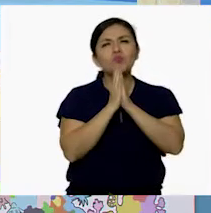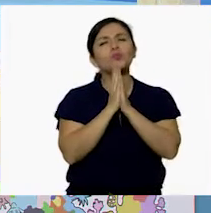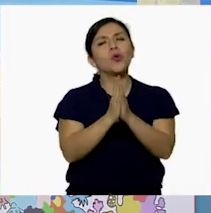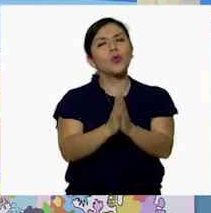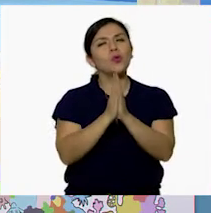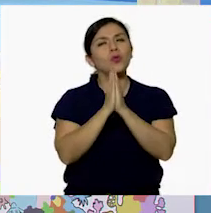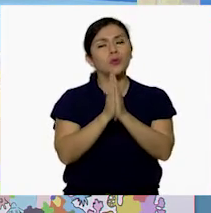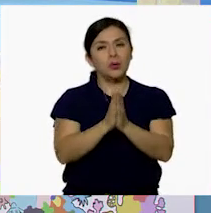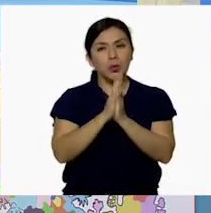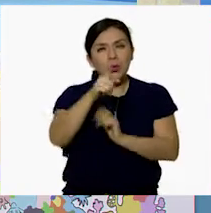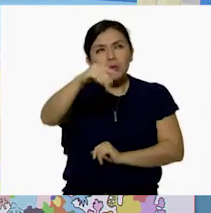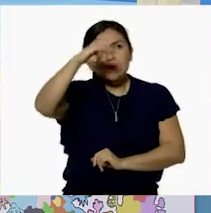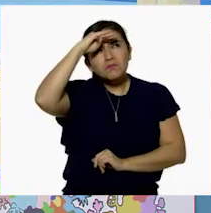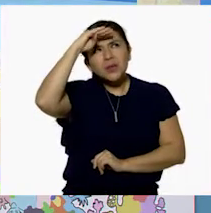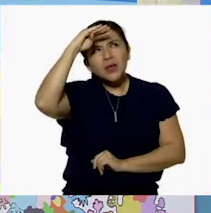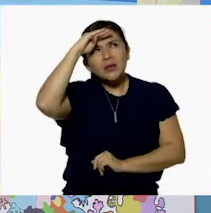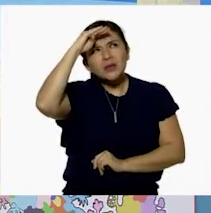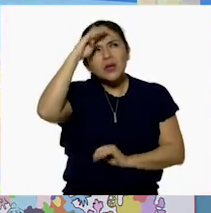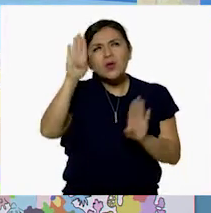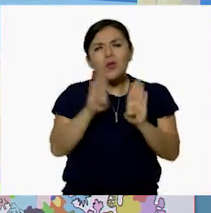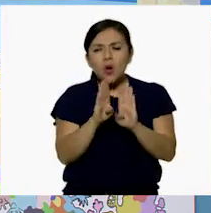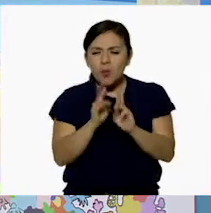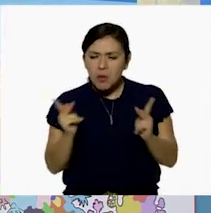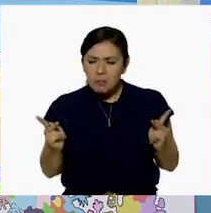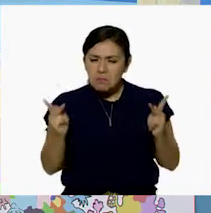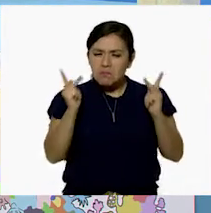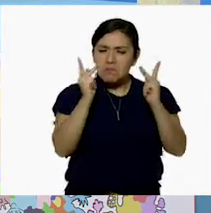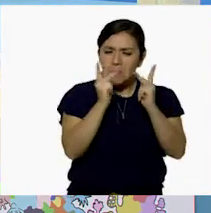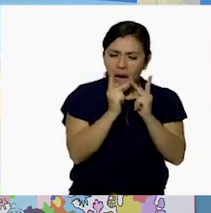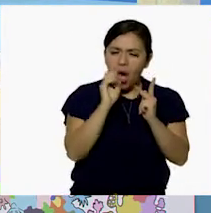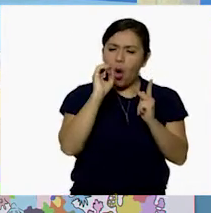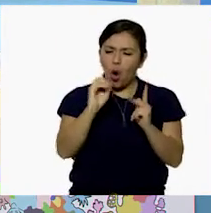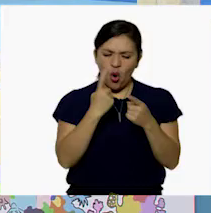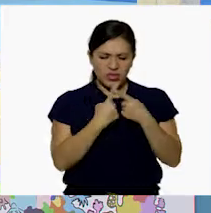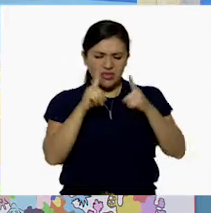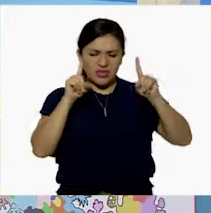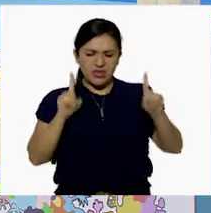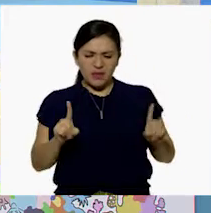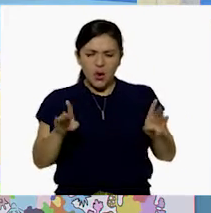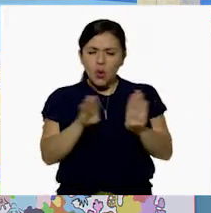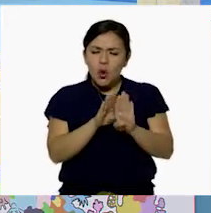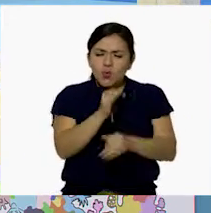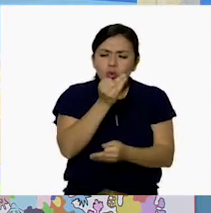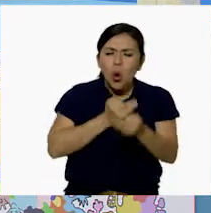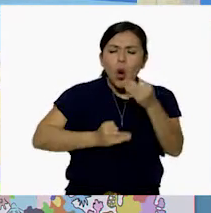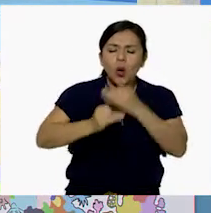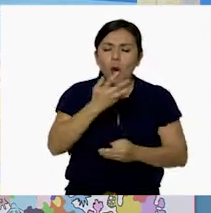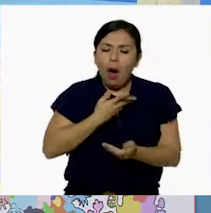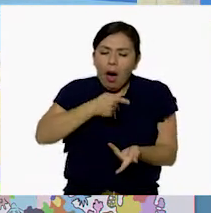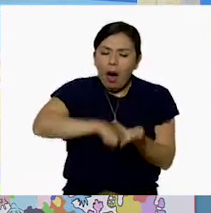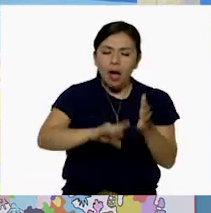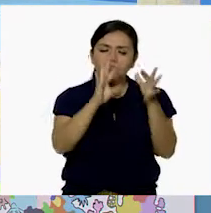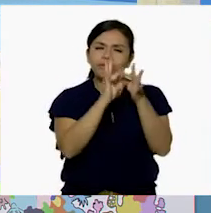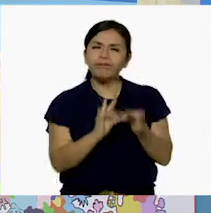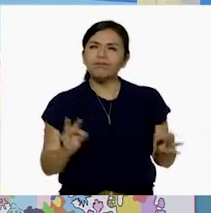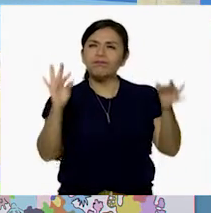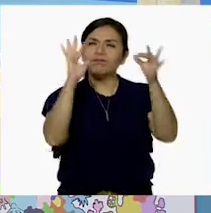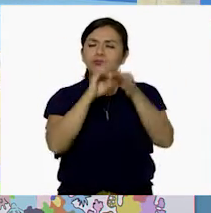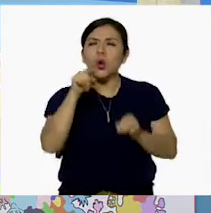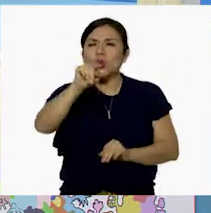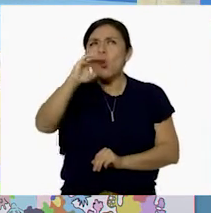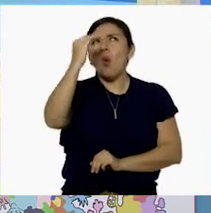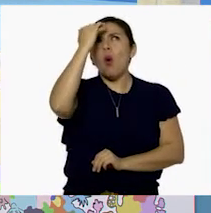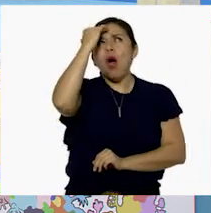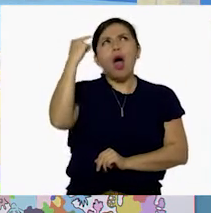favor, que piensen en las similitudes y en las diferencias entre todo lo que se narra y lo que ustedes